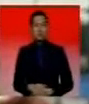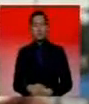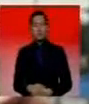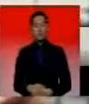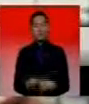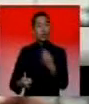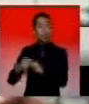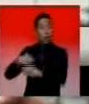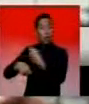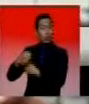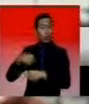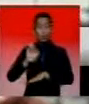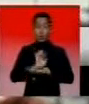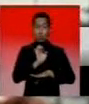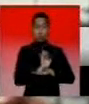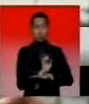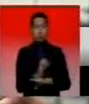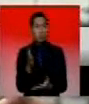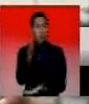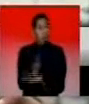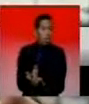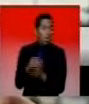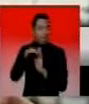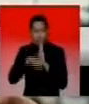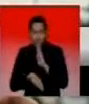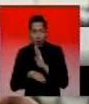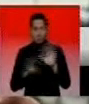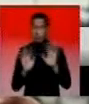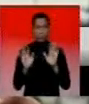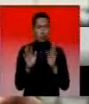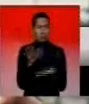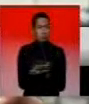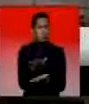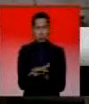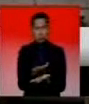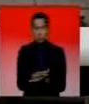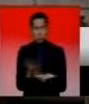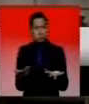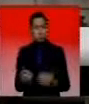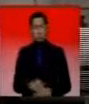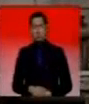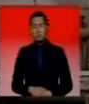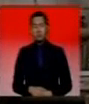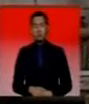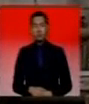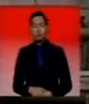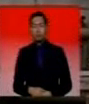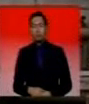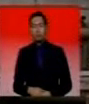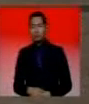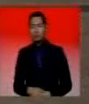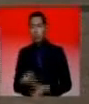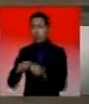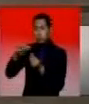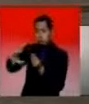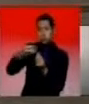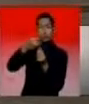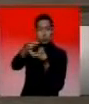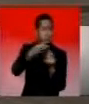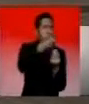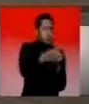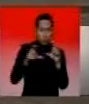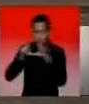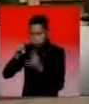no ha habido ningún desabastecimiento de combustibles ni lo vemos el despacho es normal a través de poliductos y